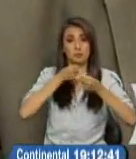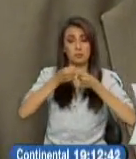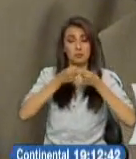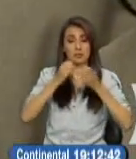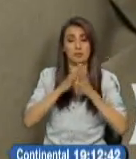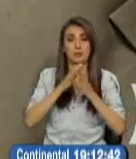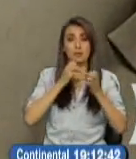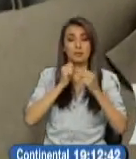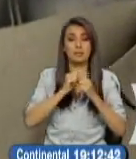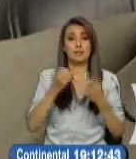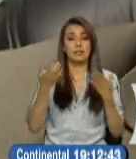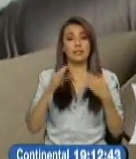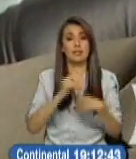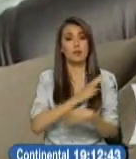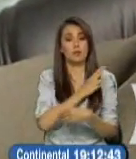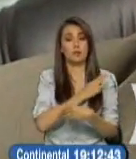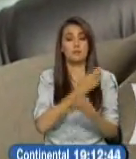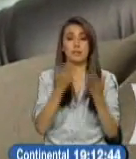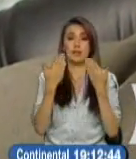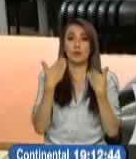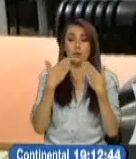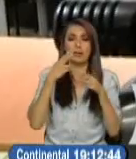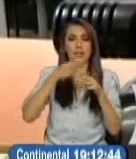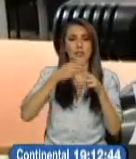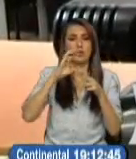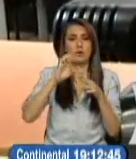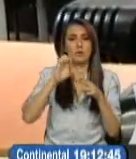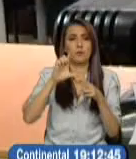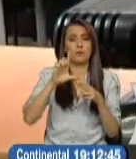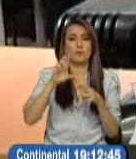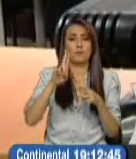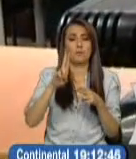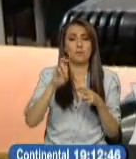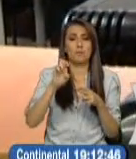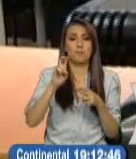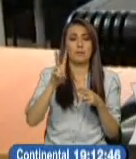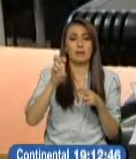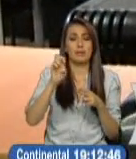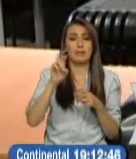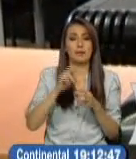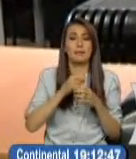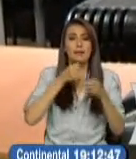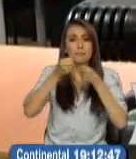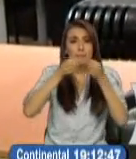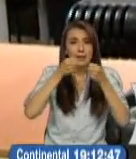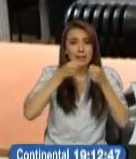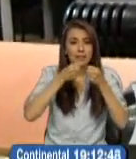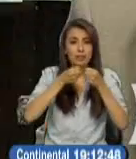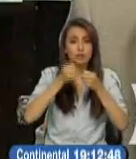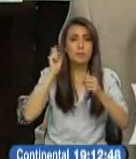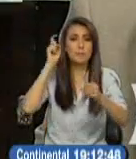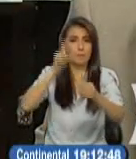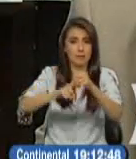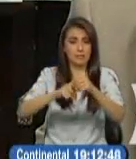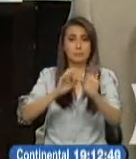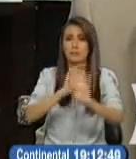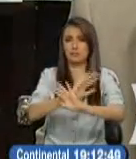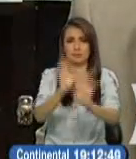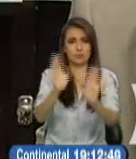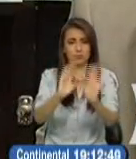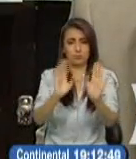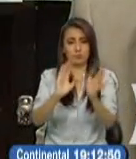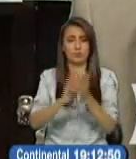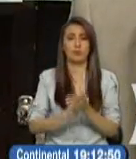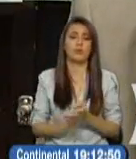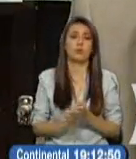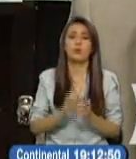Social de la Universidad de Guayaquil, Clever Lohr, los medios no pueden tomar parte en este proceso judicial. Los medios de